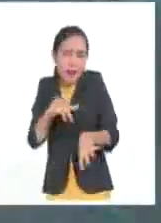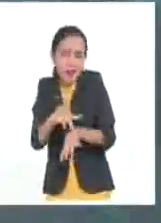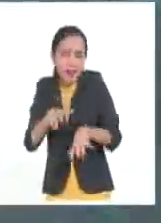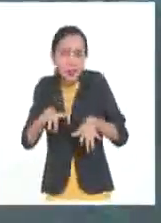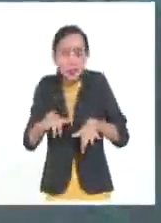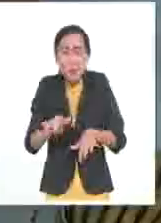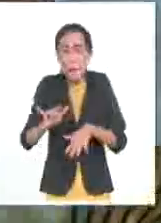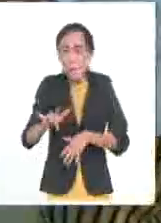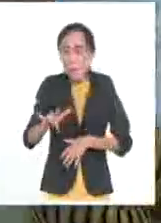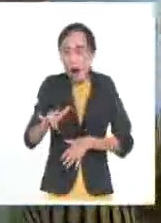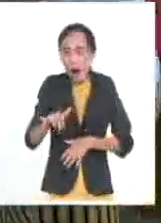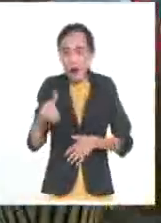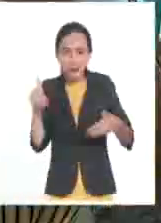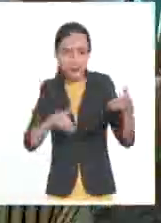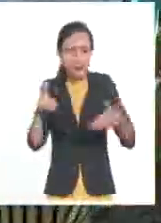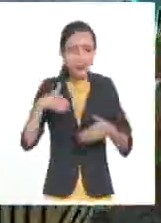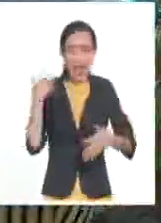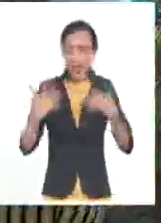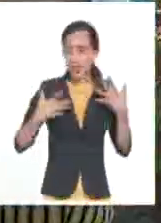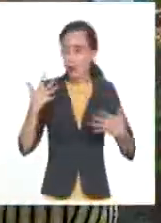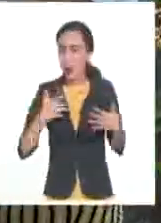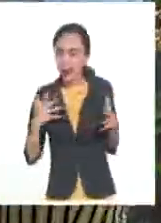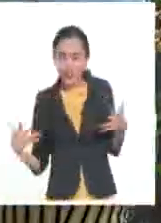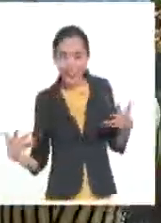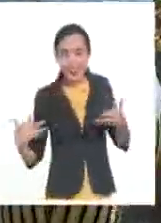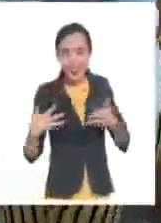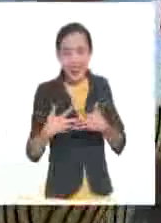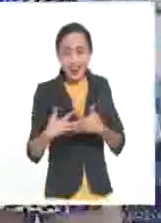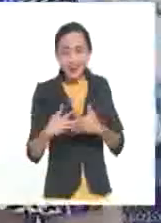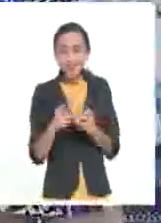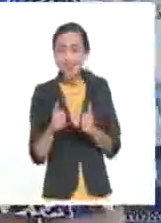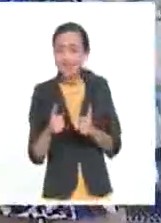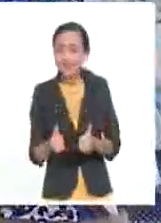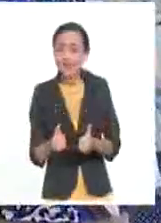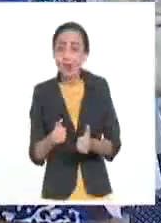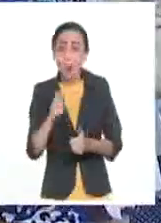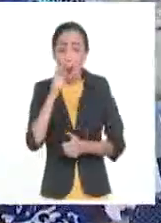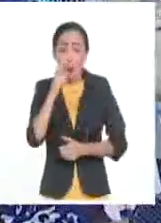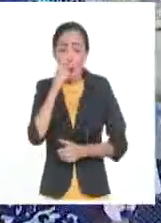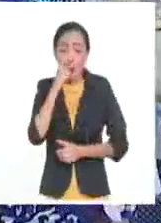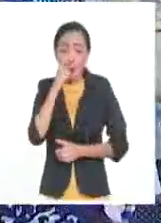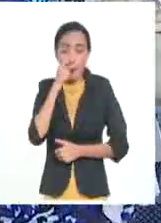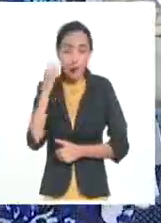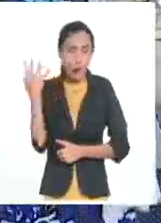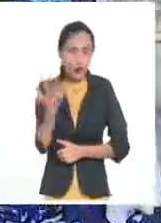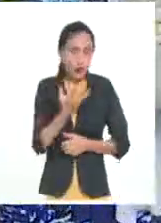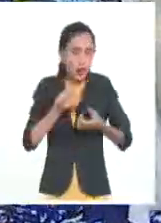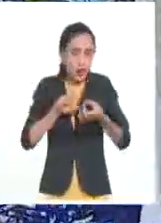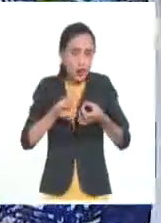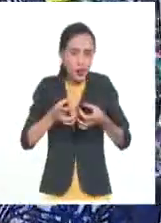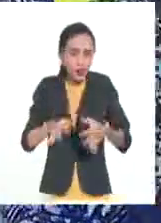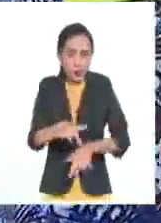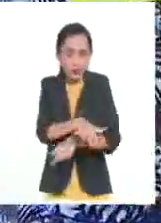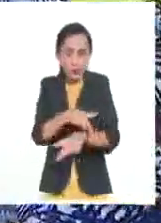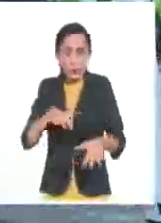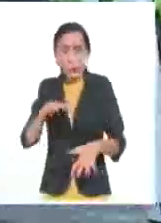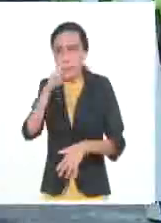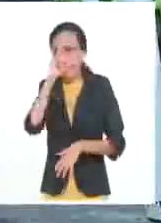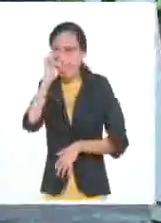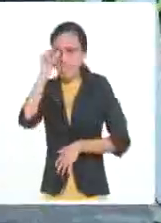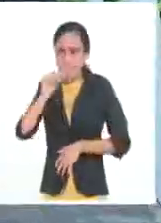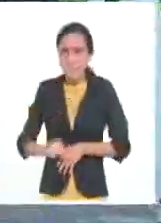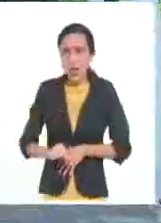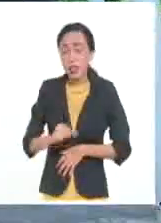creado precisamente para estimular una relación armoniosa del hombre con su entorno natural. Médicos, veterinarios y